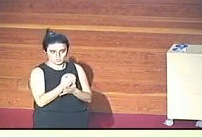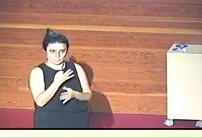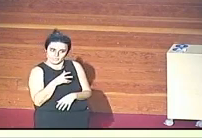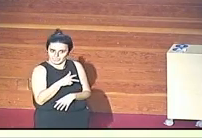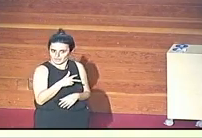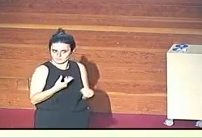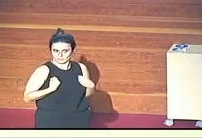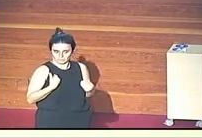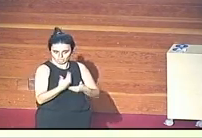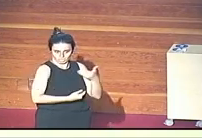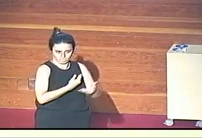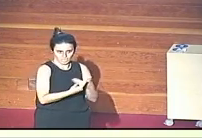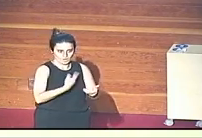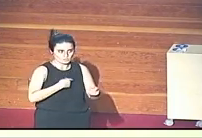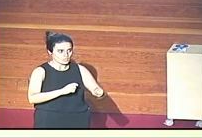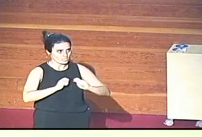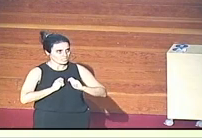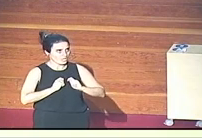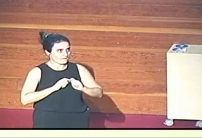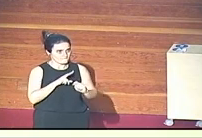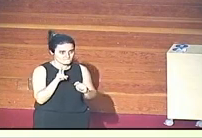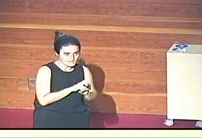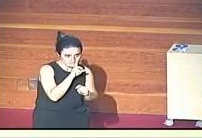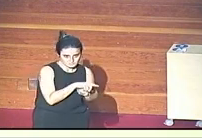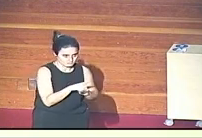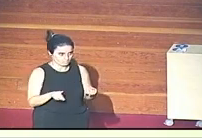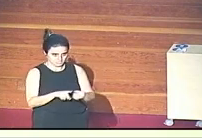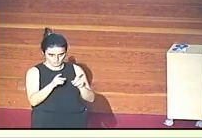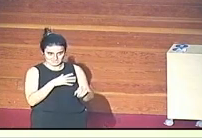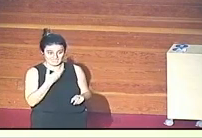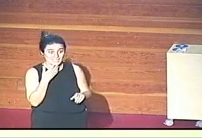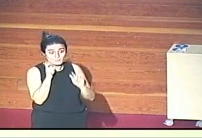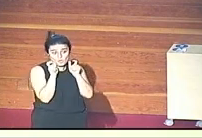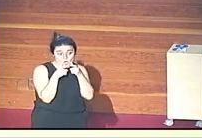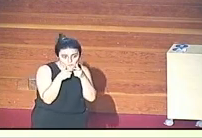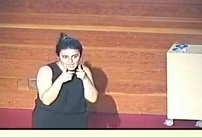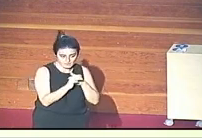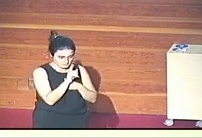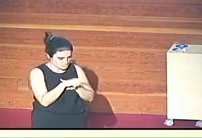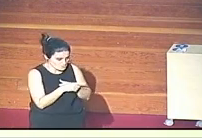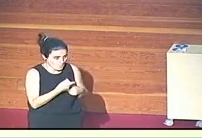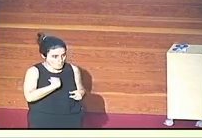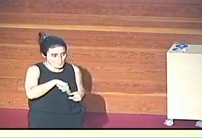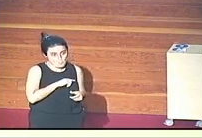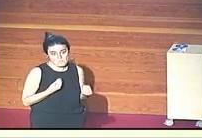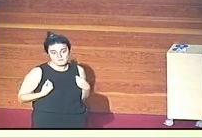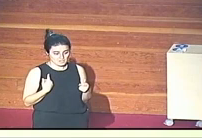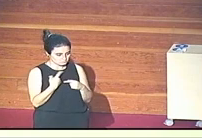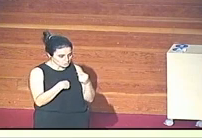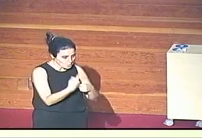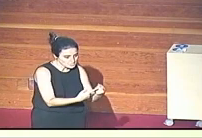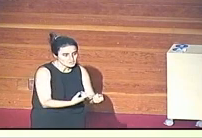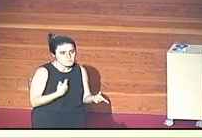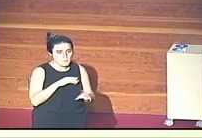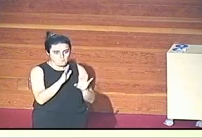aparentemente no aparentemente que las hormigas existan pues a lo mejor a nosotros en nuestra vida diaria parece que no